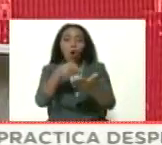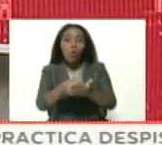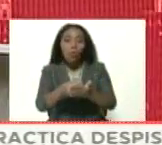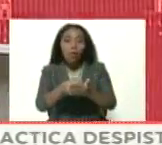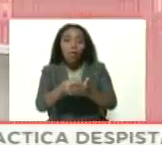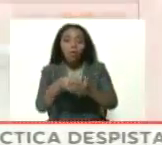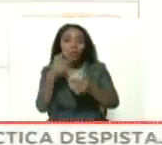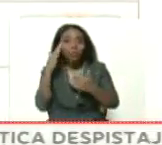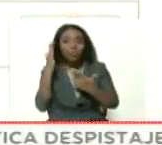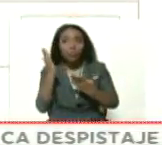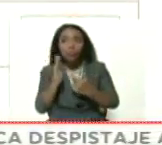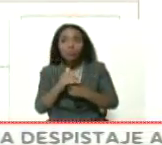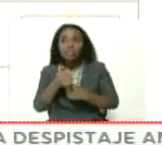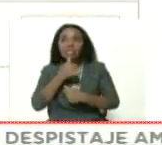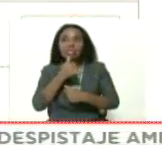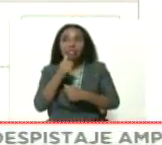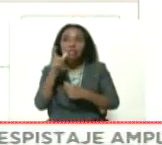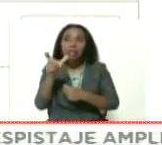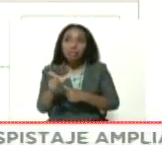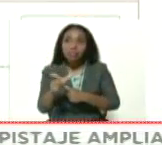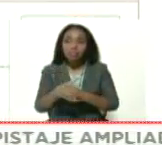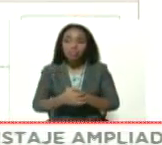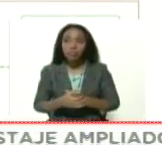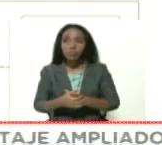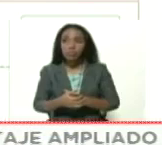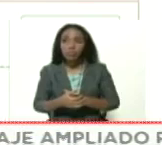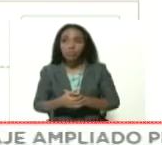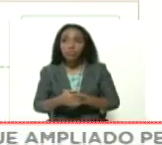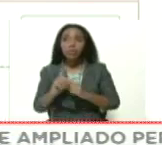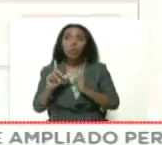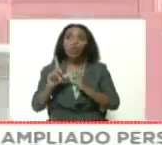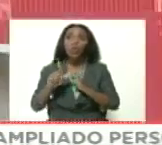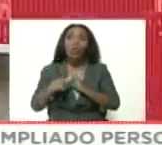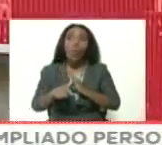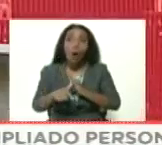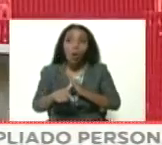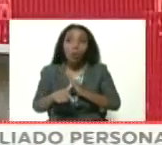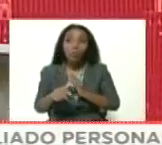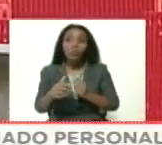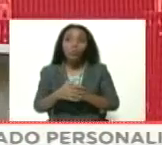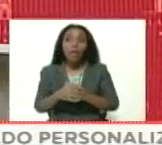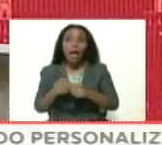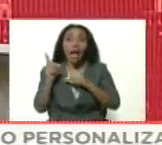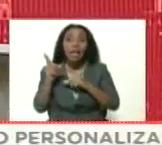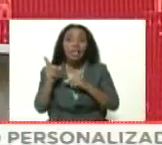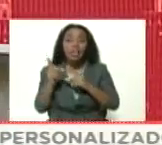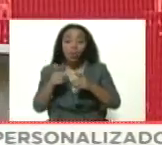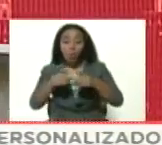a mencionar quién es, y luego con ese arsenal de